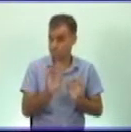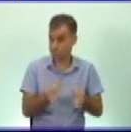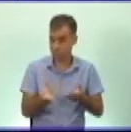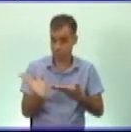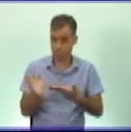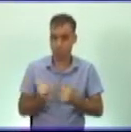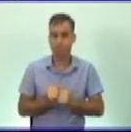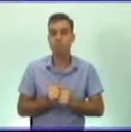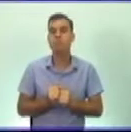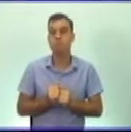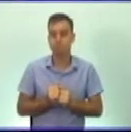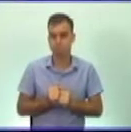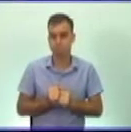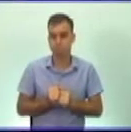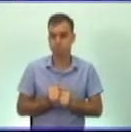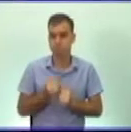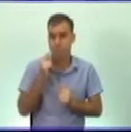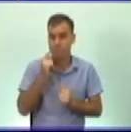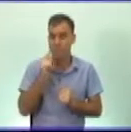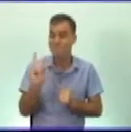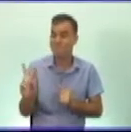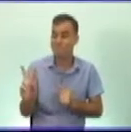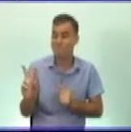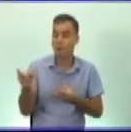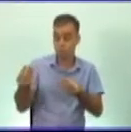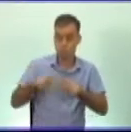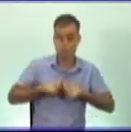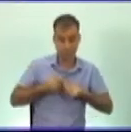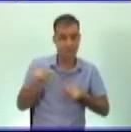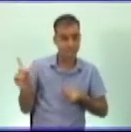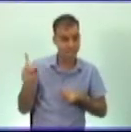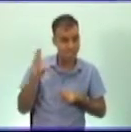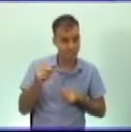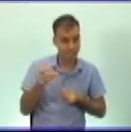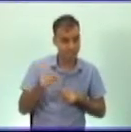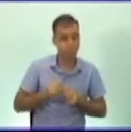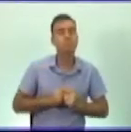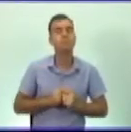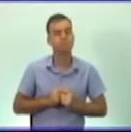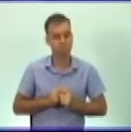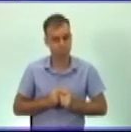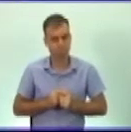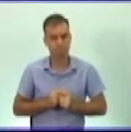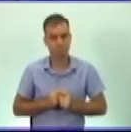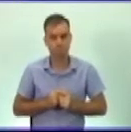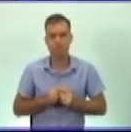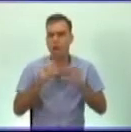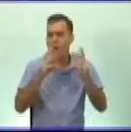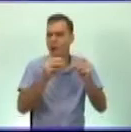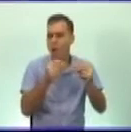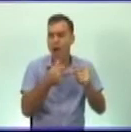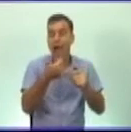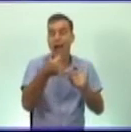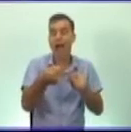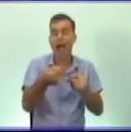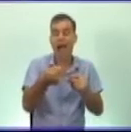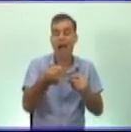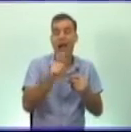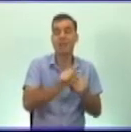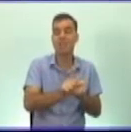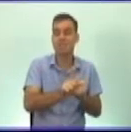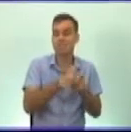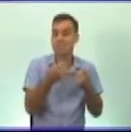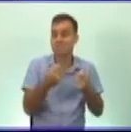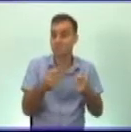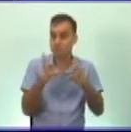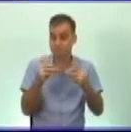su volumen, fíjense que en este caso me dan el volumen. Y debemos calcular el área lateral. Así está